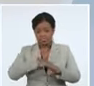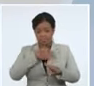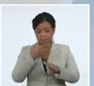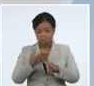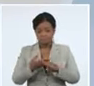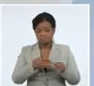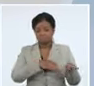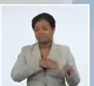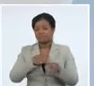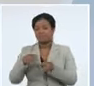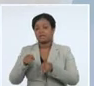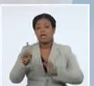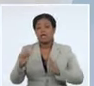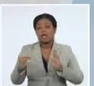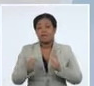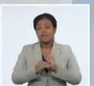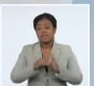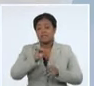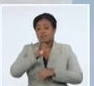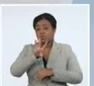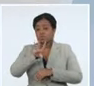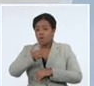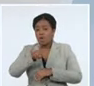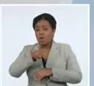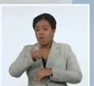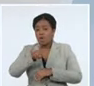1.759 en vigilancia y